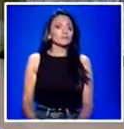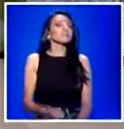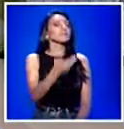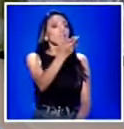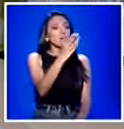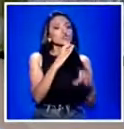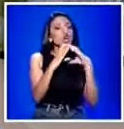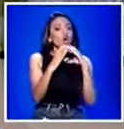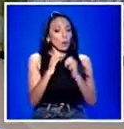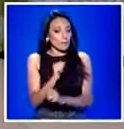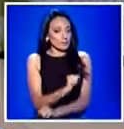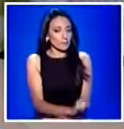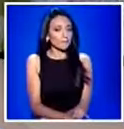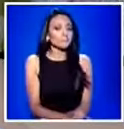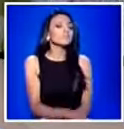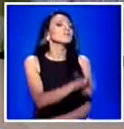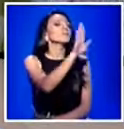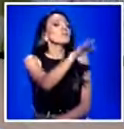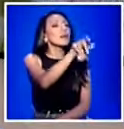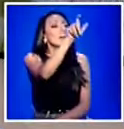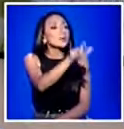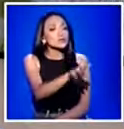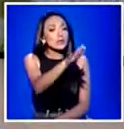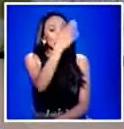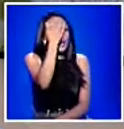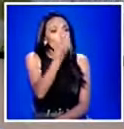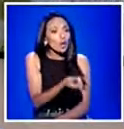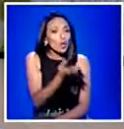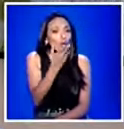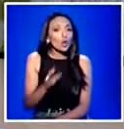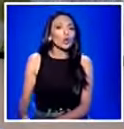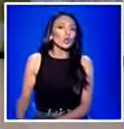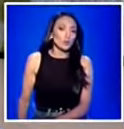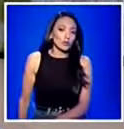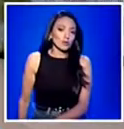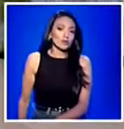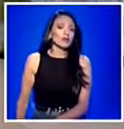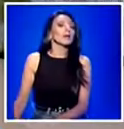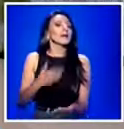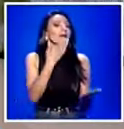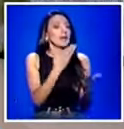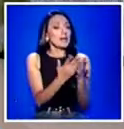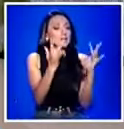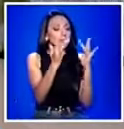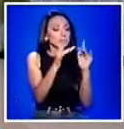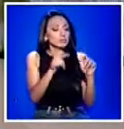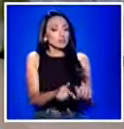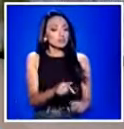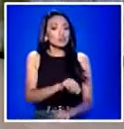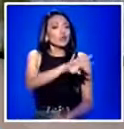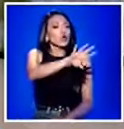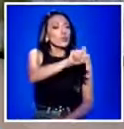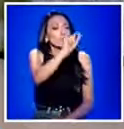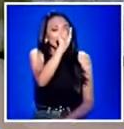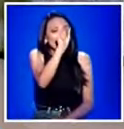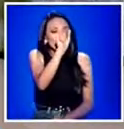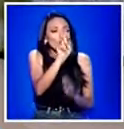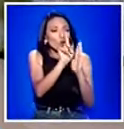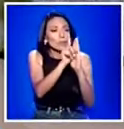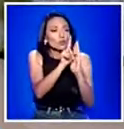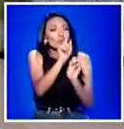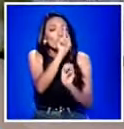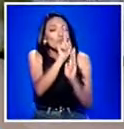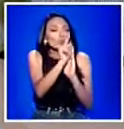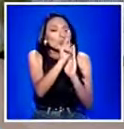escuchar a la vecina Vanessa Pérez. Vecina, buenos días. Gracias por conectarse con nosotros. Le robamos unos minutos de su tiempo para